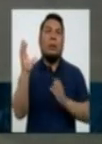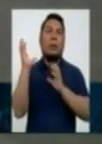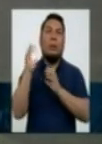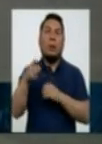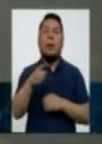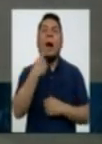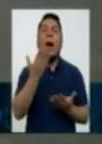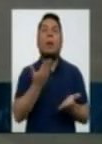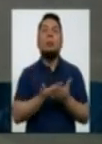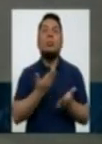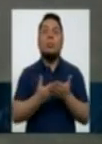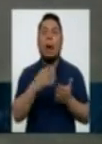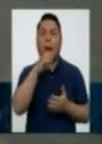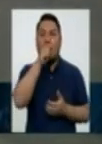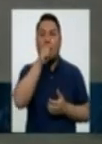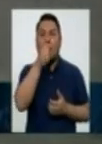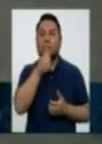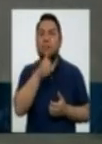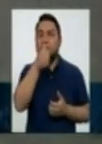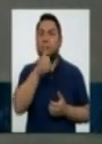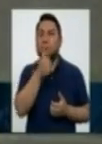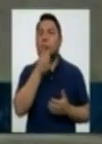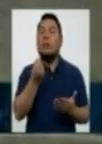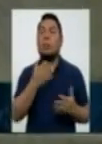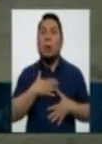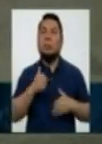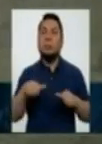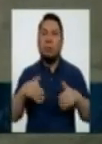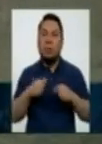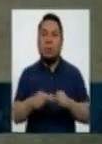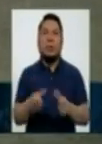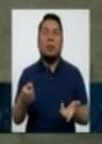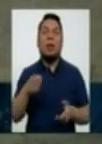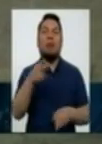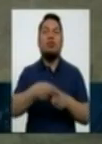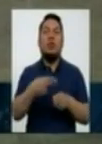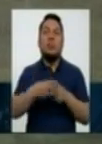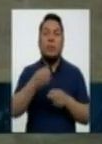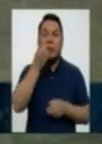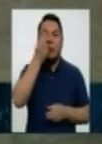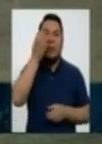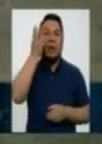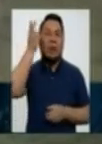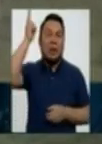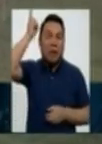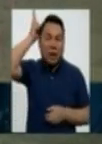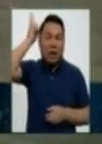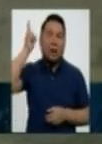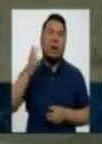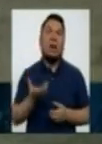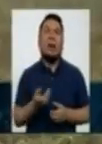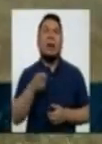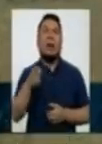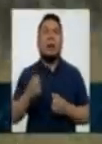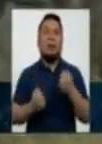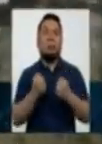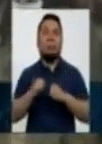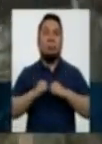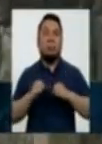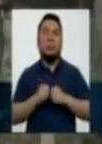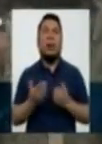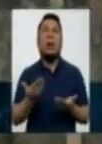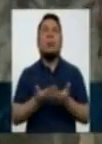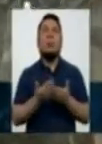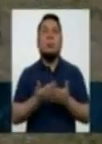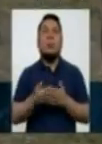de resistencia máxima, conocido como Inca Challenge. No se trata de cualquier equipo, sino de